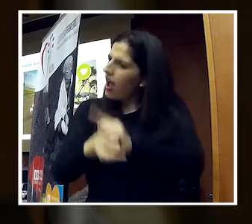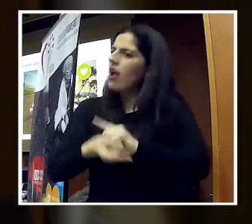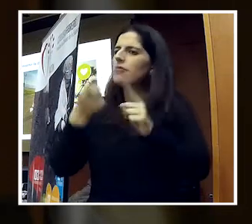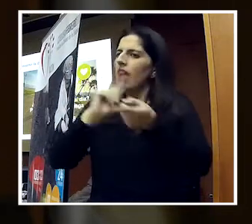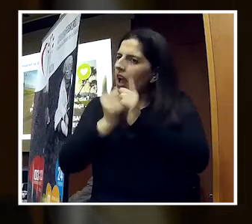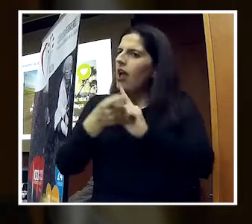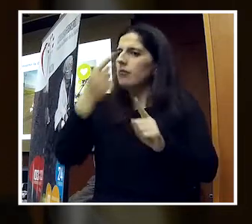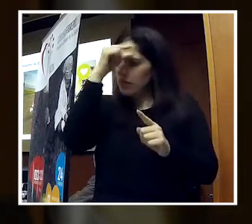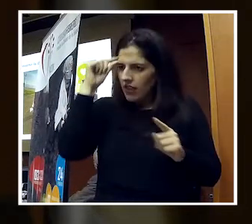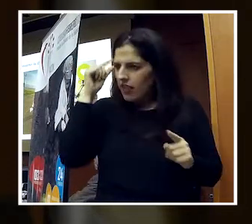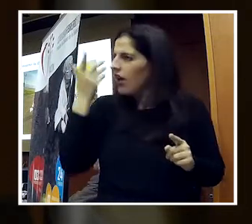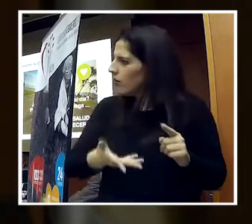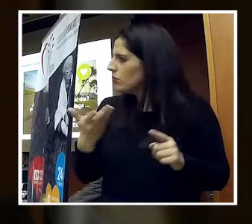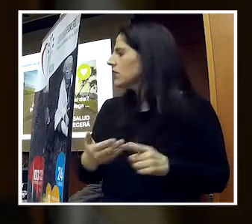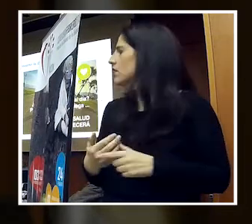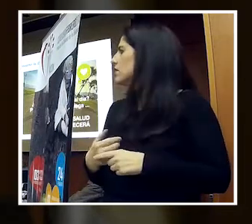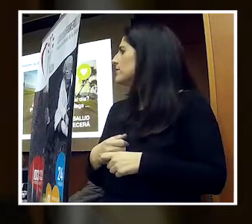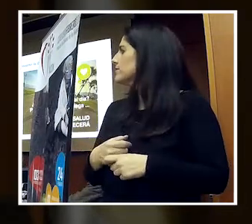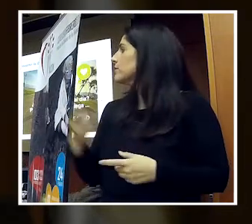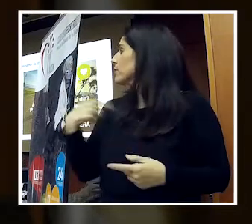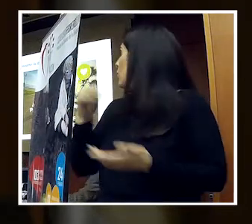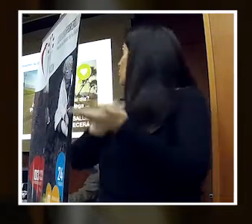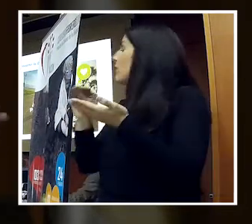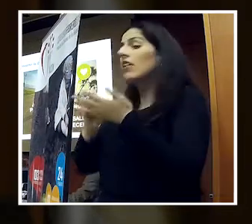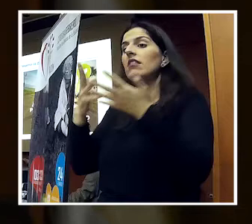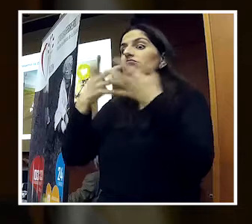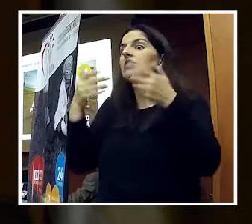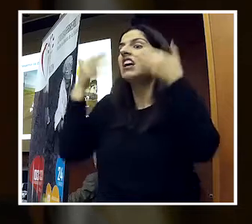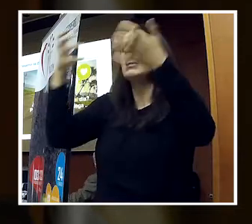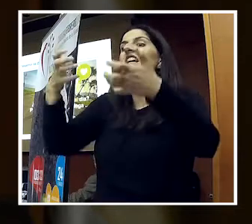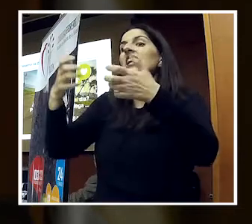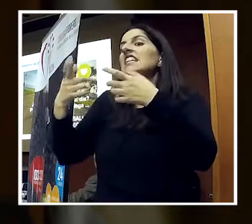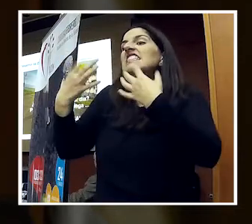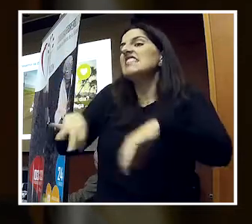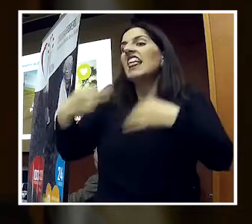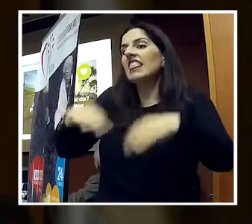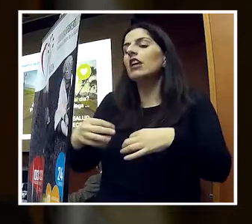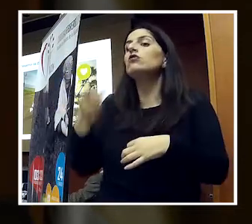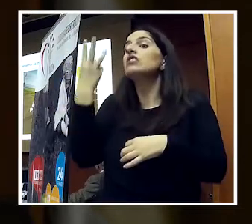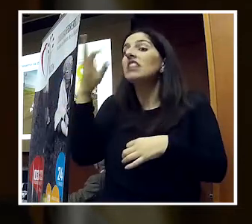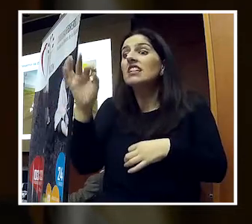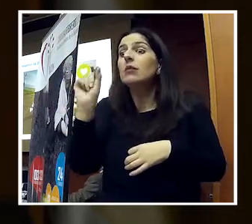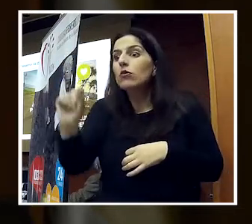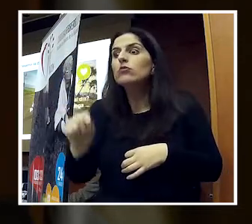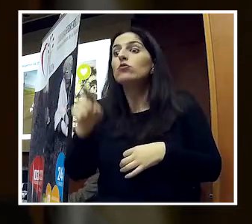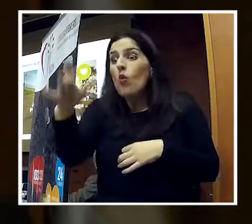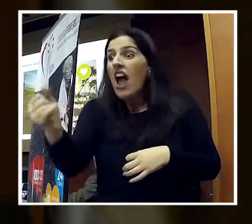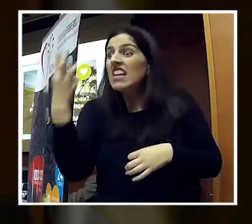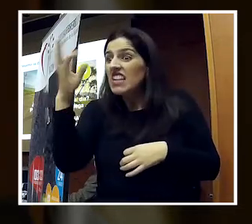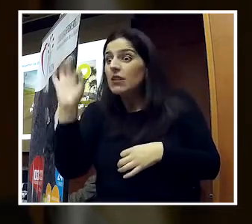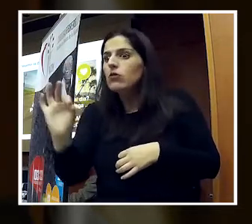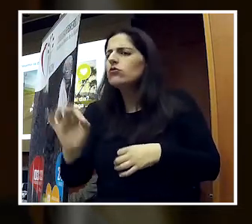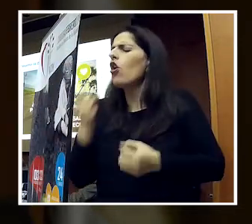me llamó la atención, y yo creo que es mejor muchas veces mensajes sencillos como este. ¿Tienes 30 minutos al día? Pues pasea, corre, baila,